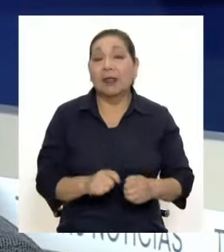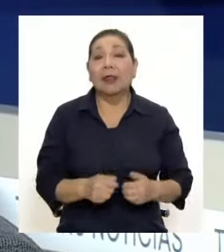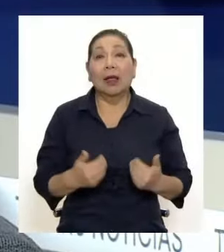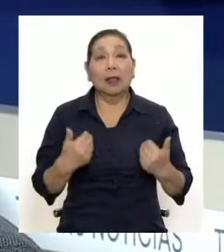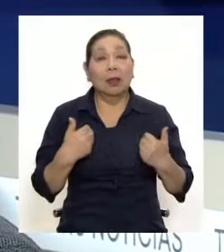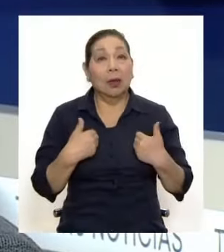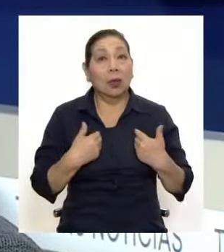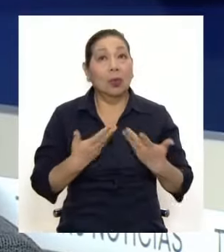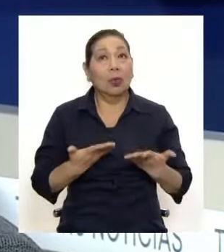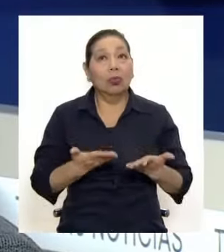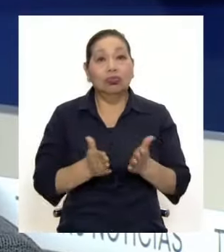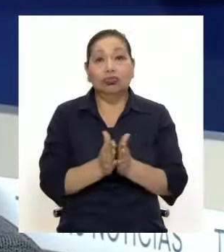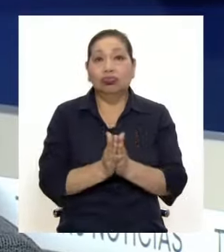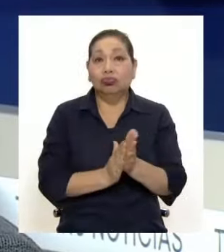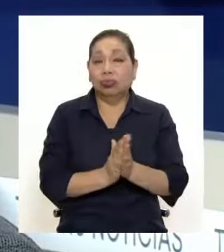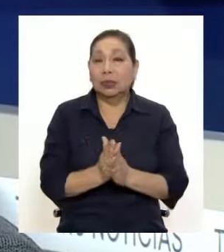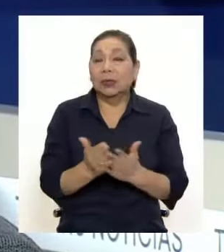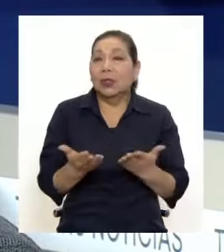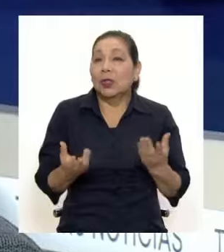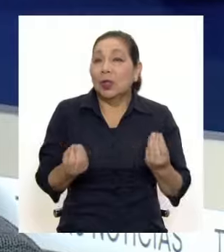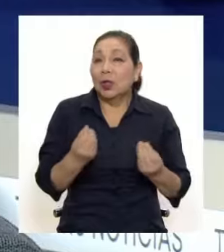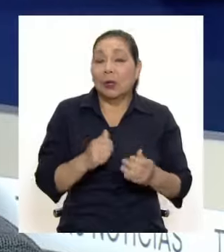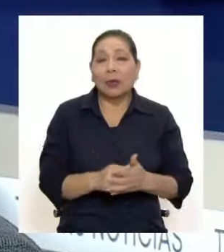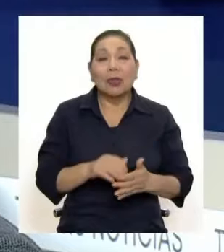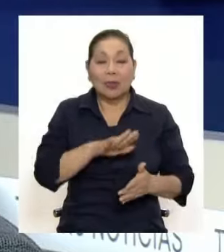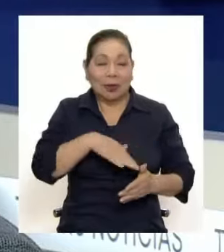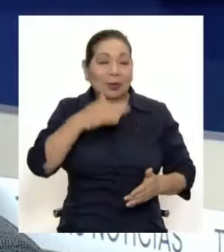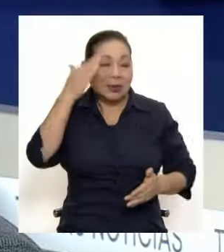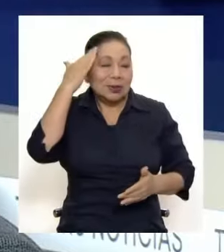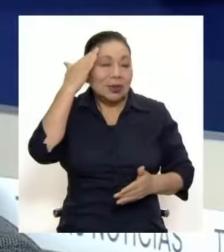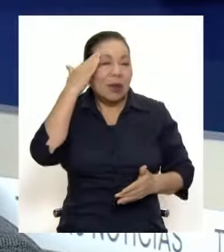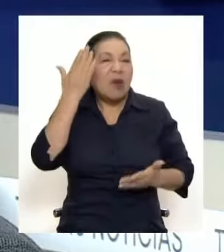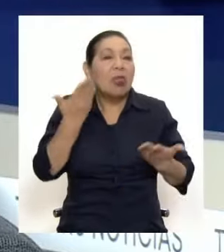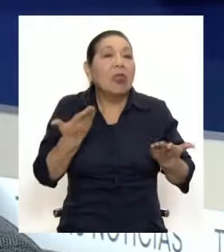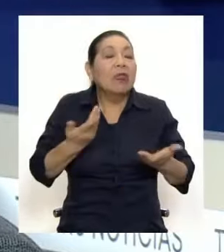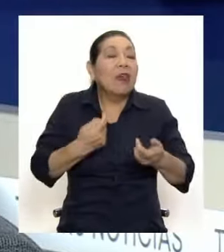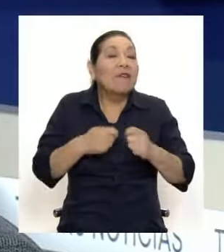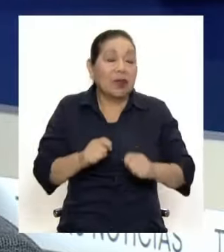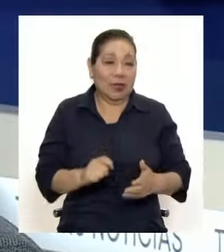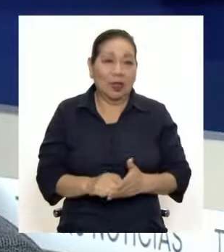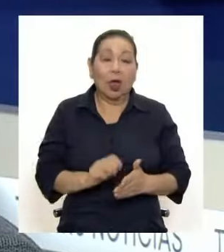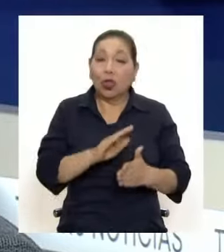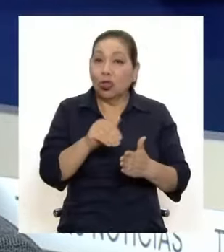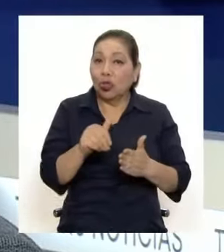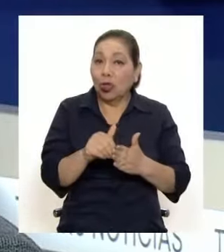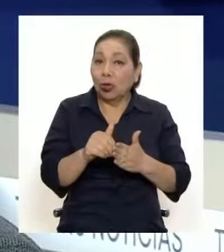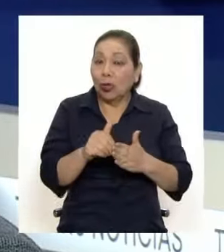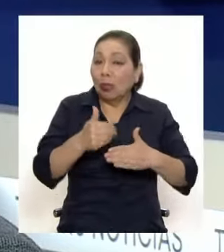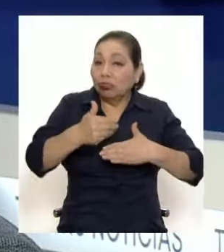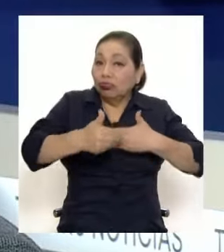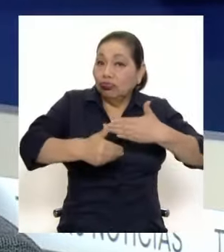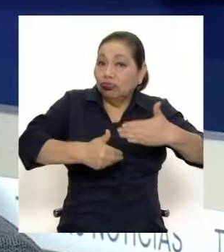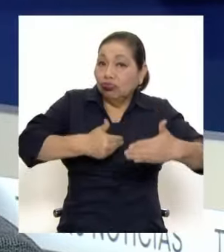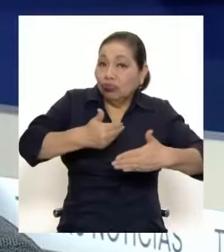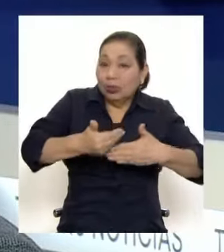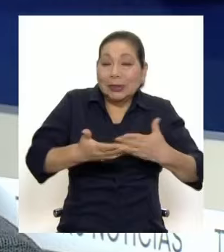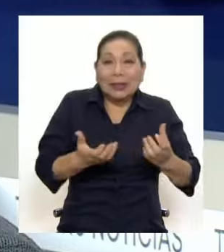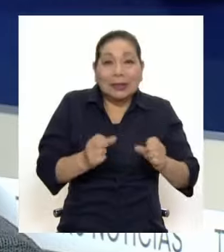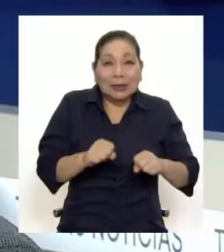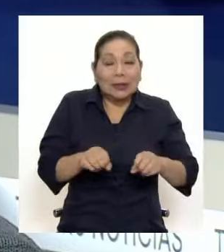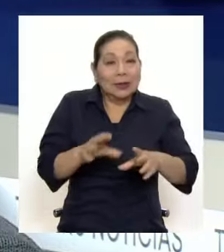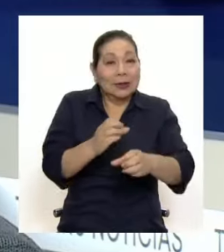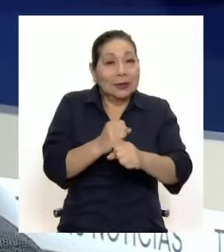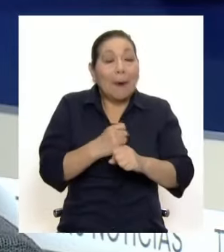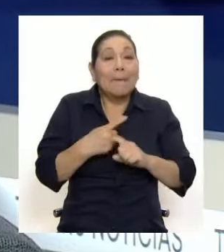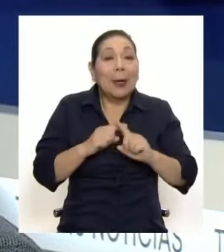tienen una trazabilidad es decir sabemos De dónde vienen y todo el ciclo productivo al cual han sido